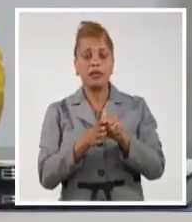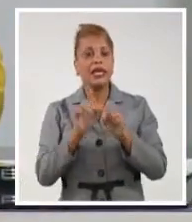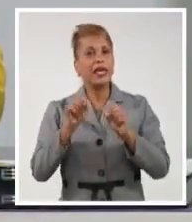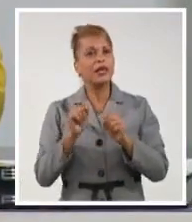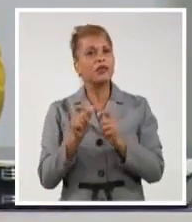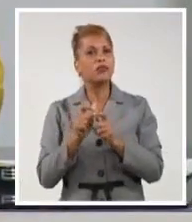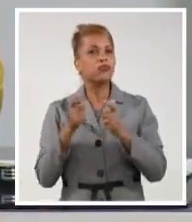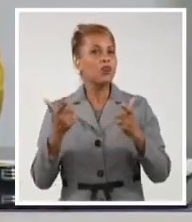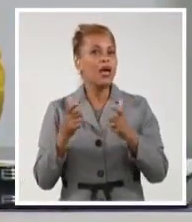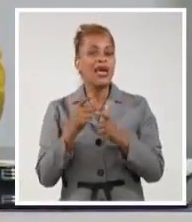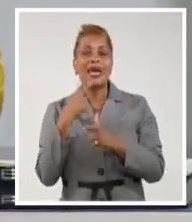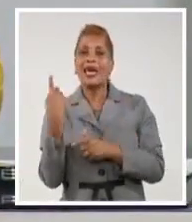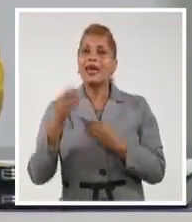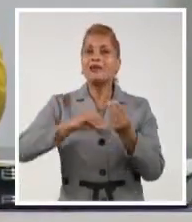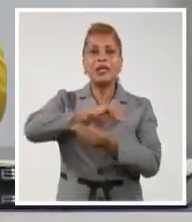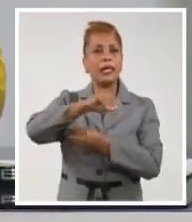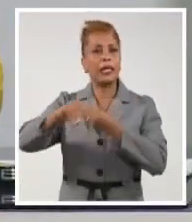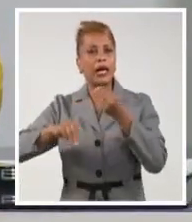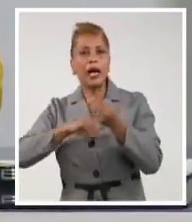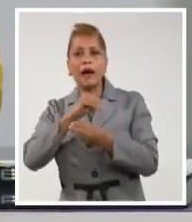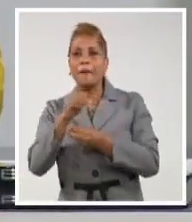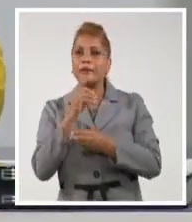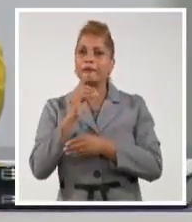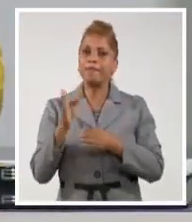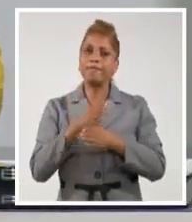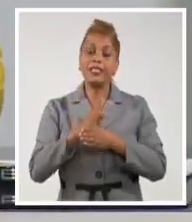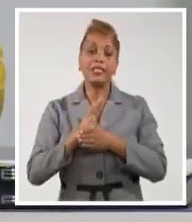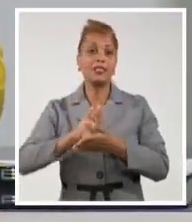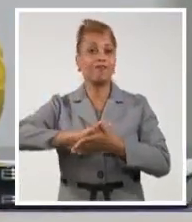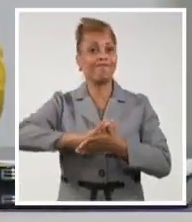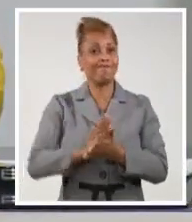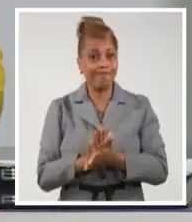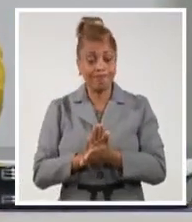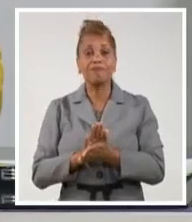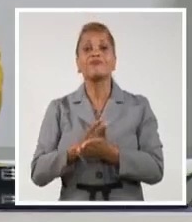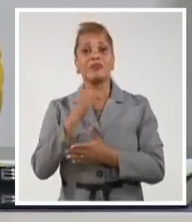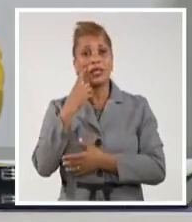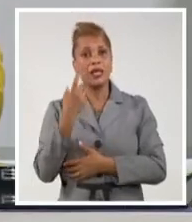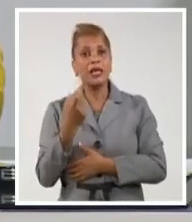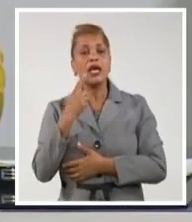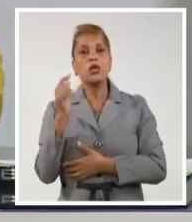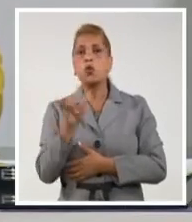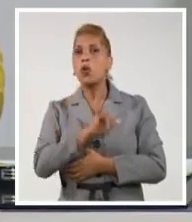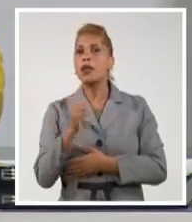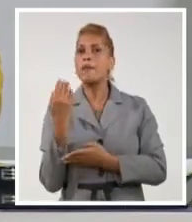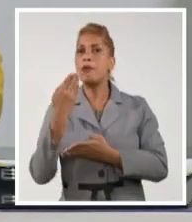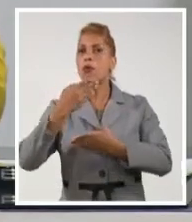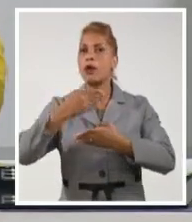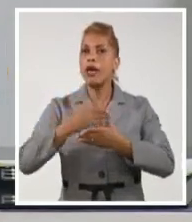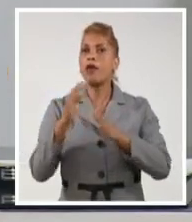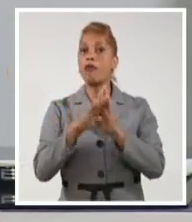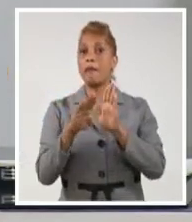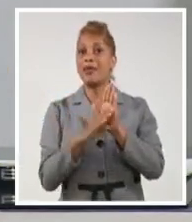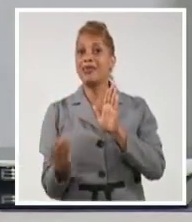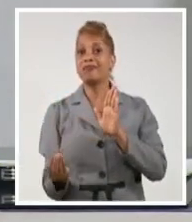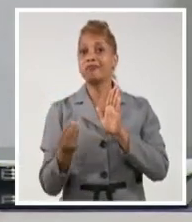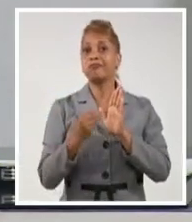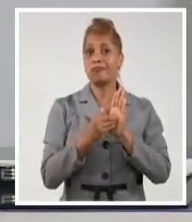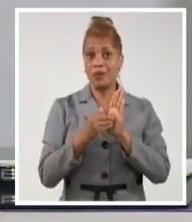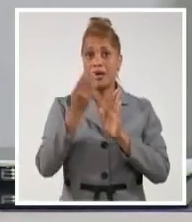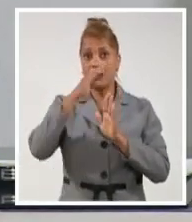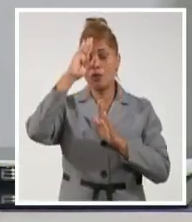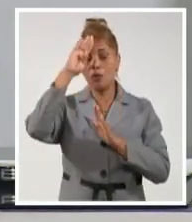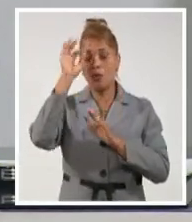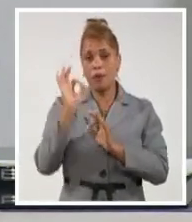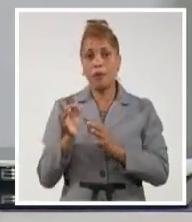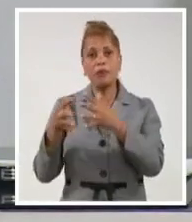todo este caos logístico, pues también el bloqueo o las medidas